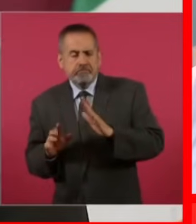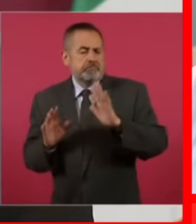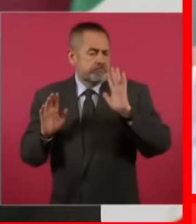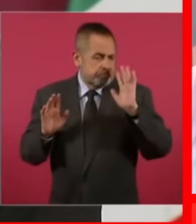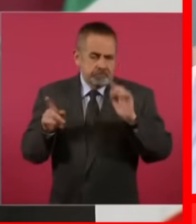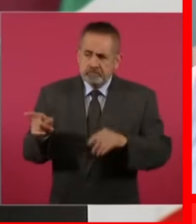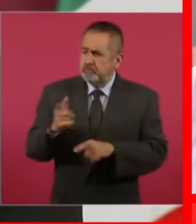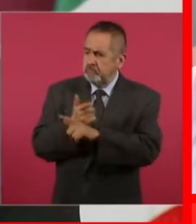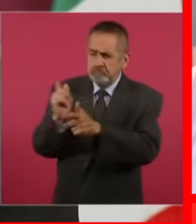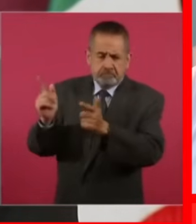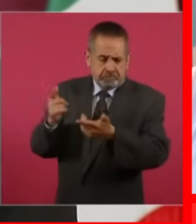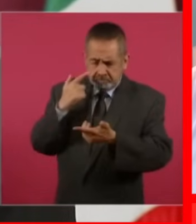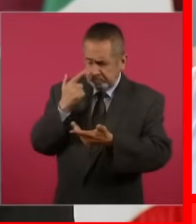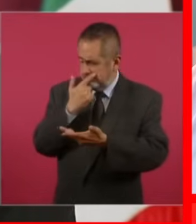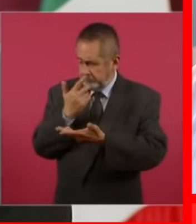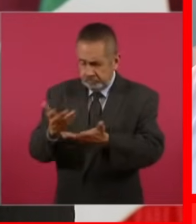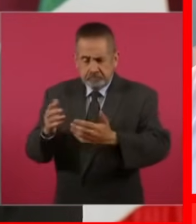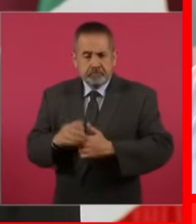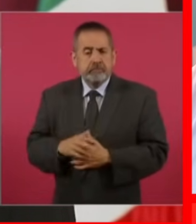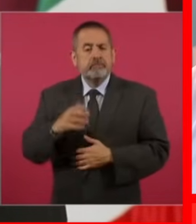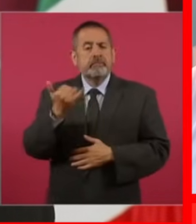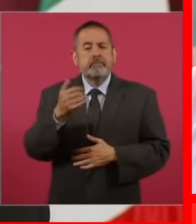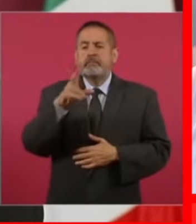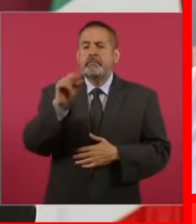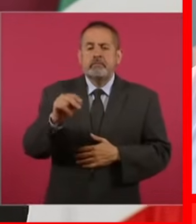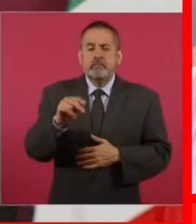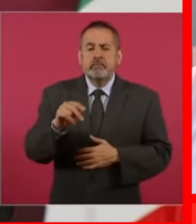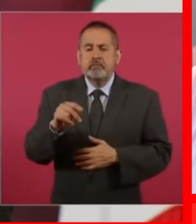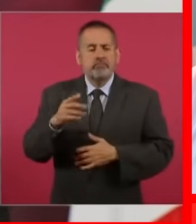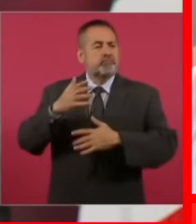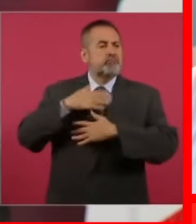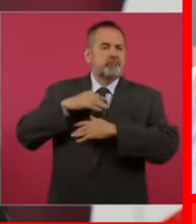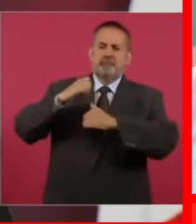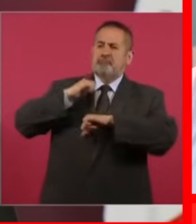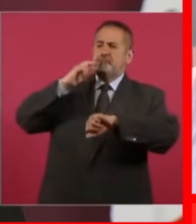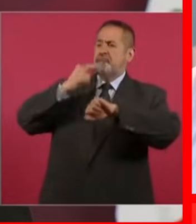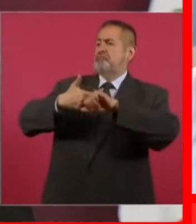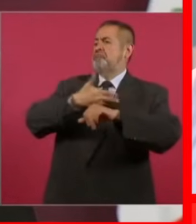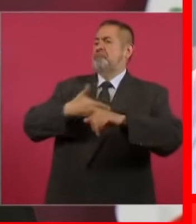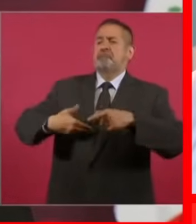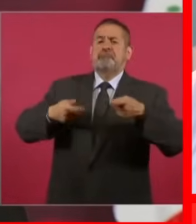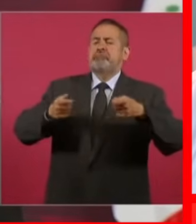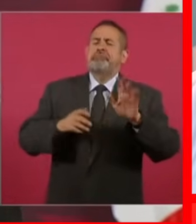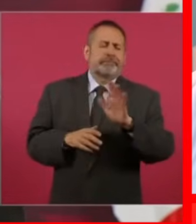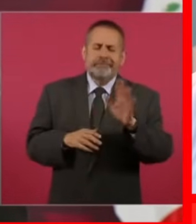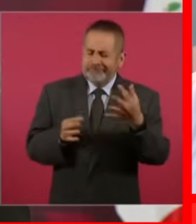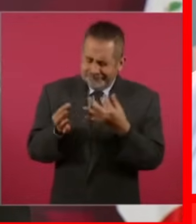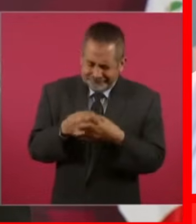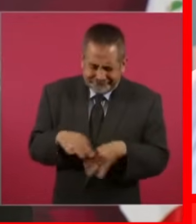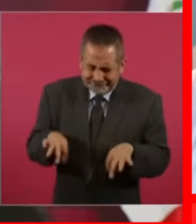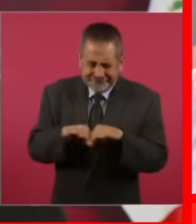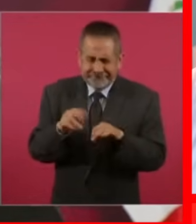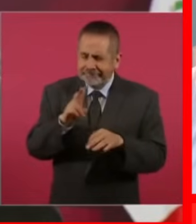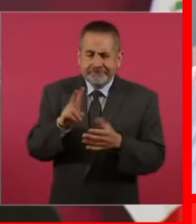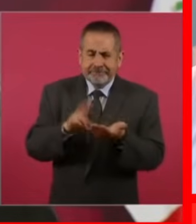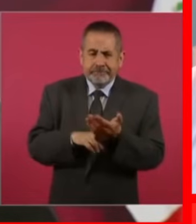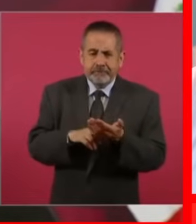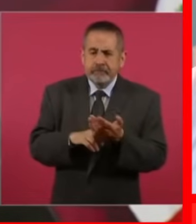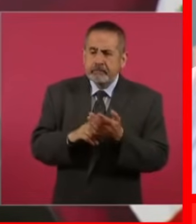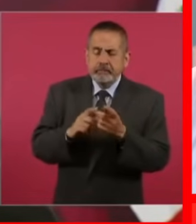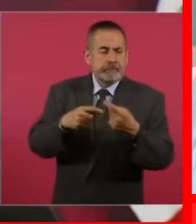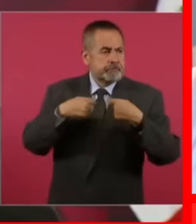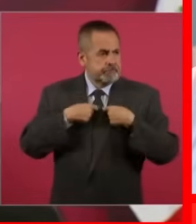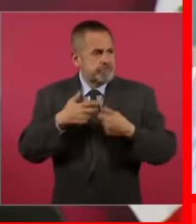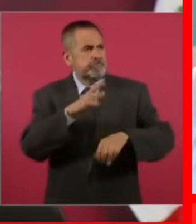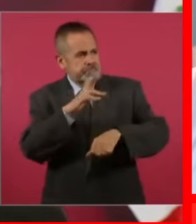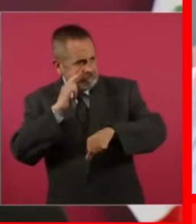sobre todo no es el cargo lo importante, sino el encargo,